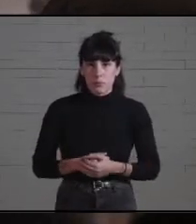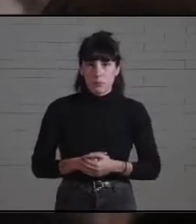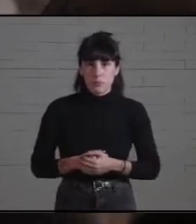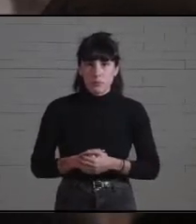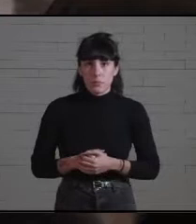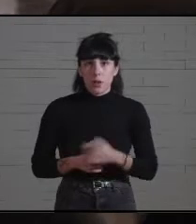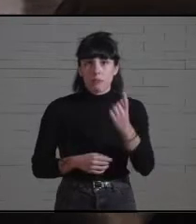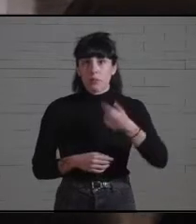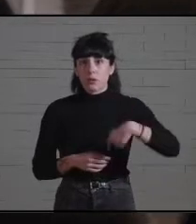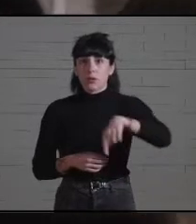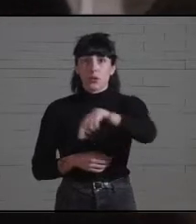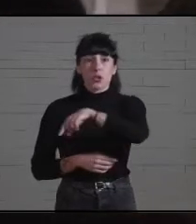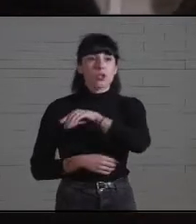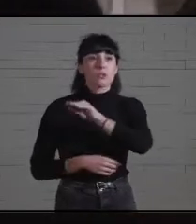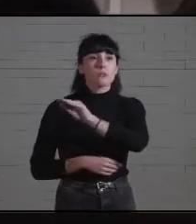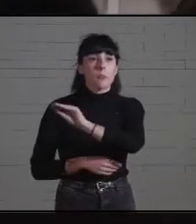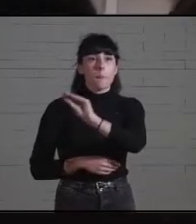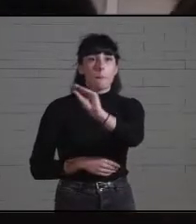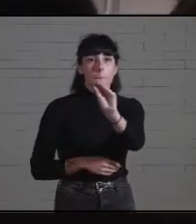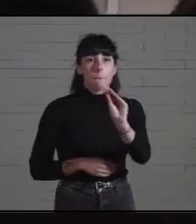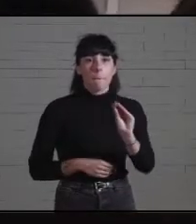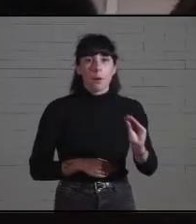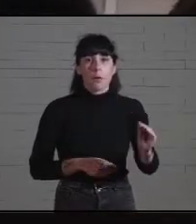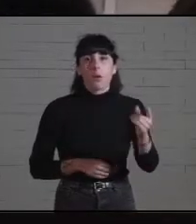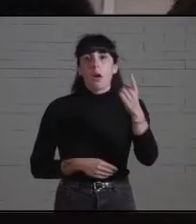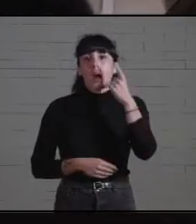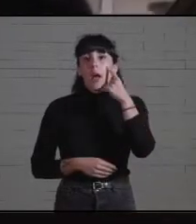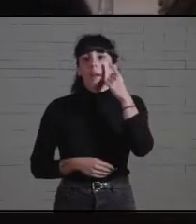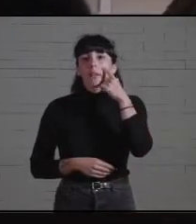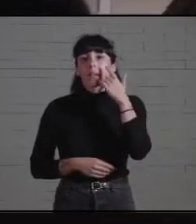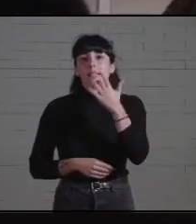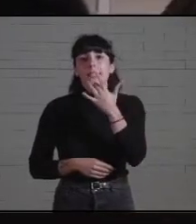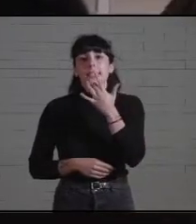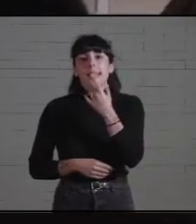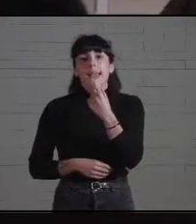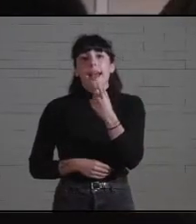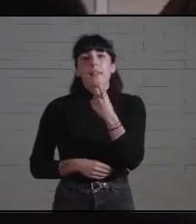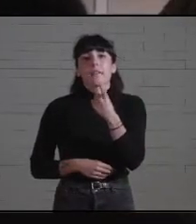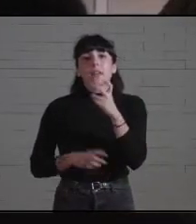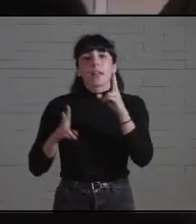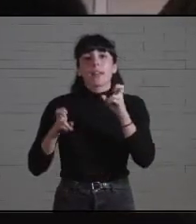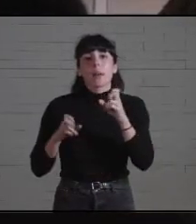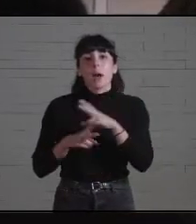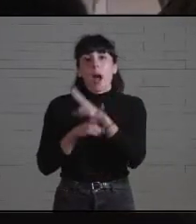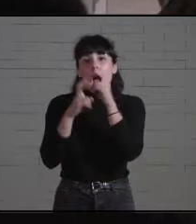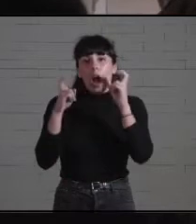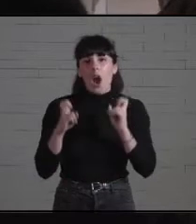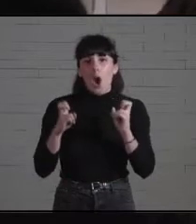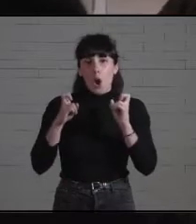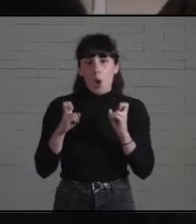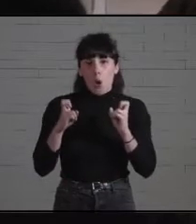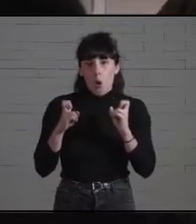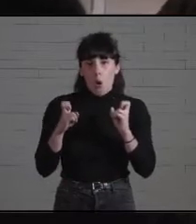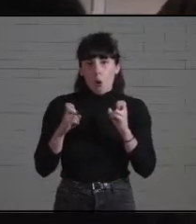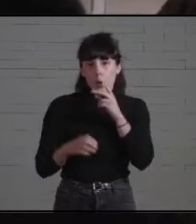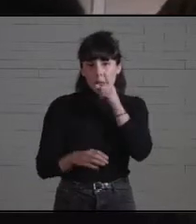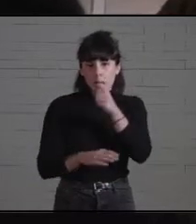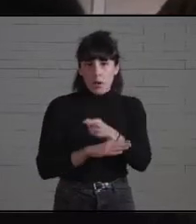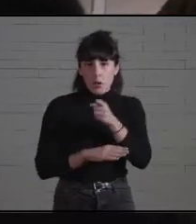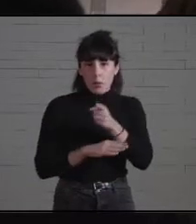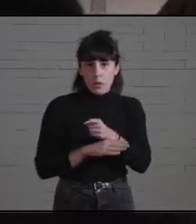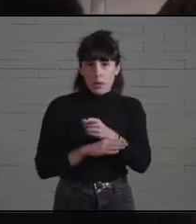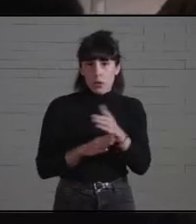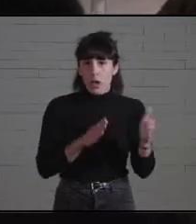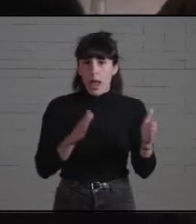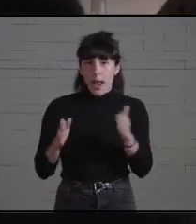Hemos preguntado si han tenido que guardar cuarentena obligatoria a los menores escolarizados durante la pandemia